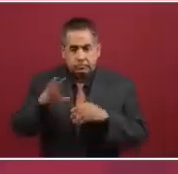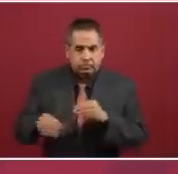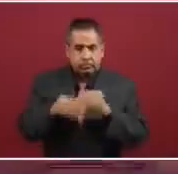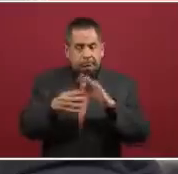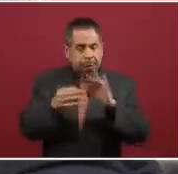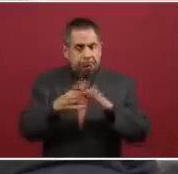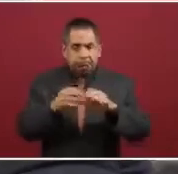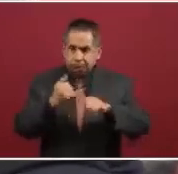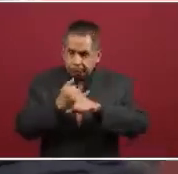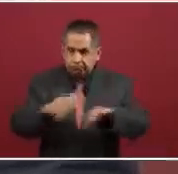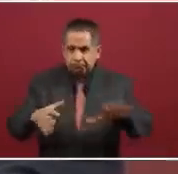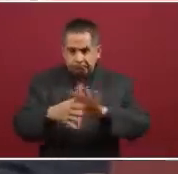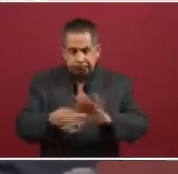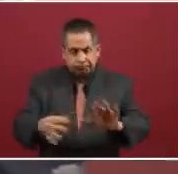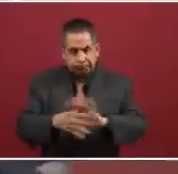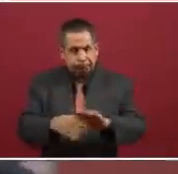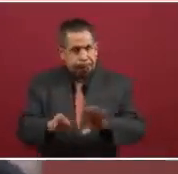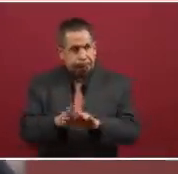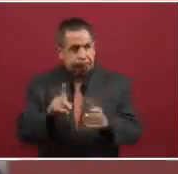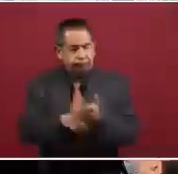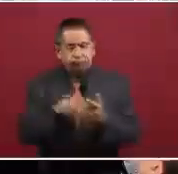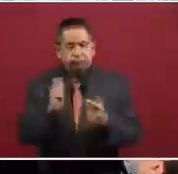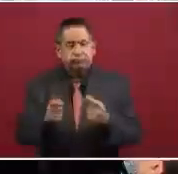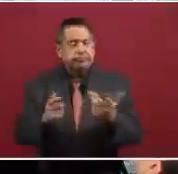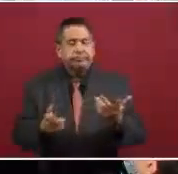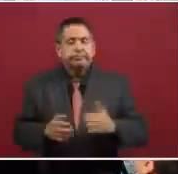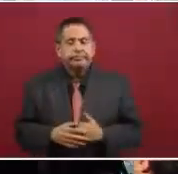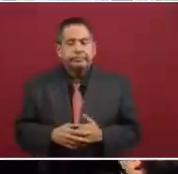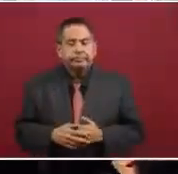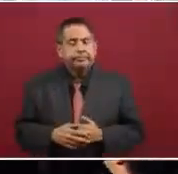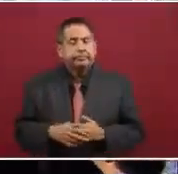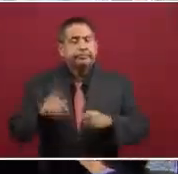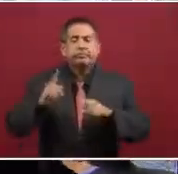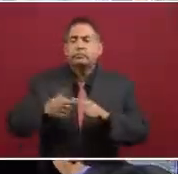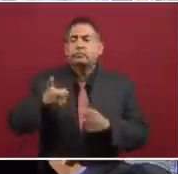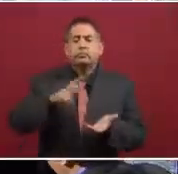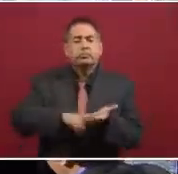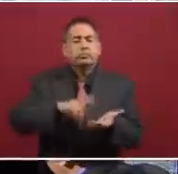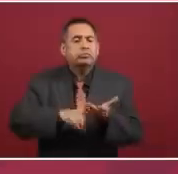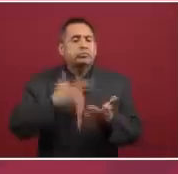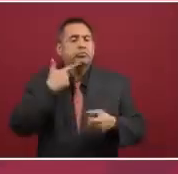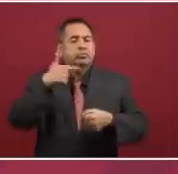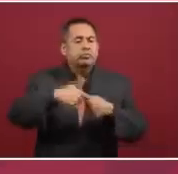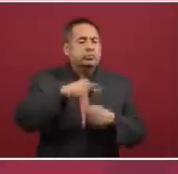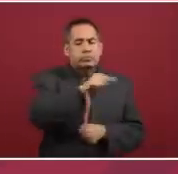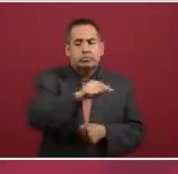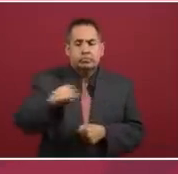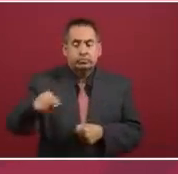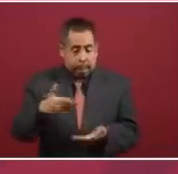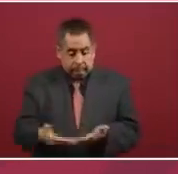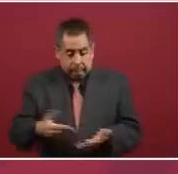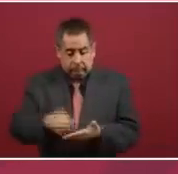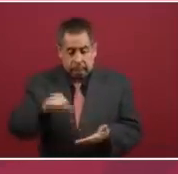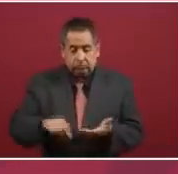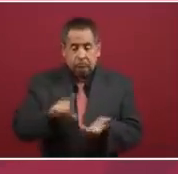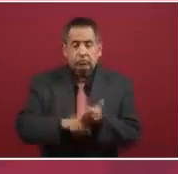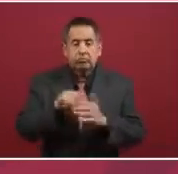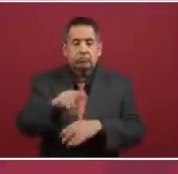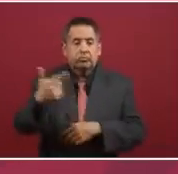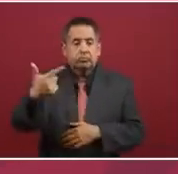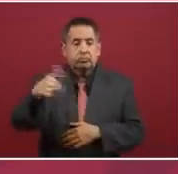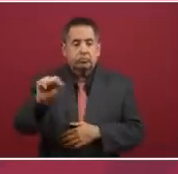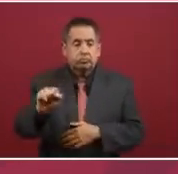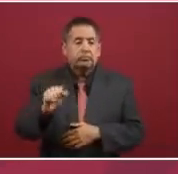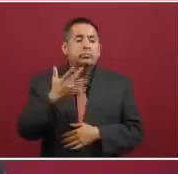adicionalmente, se va a informar sobre el quién es quién en los precios del gas